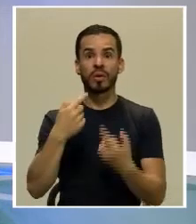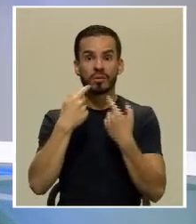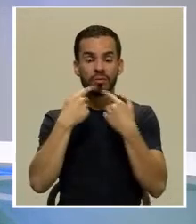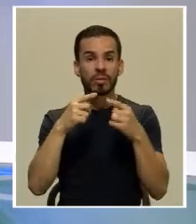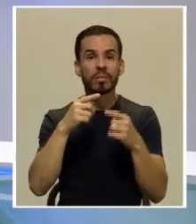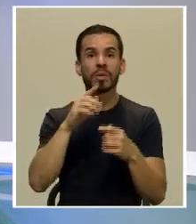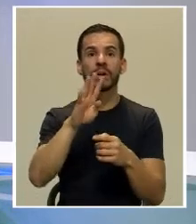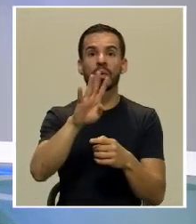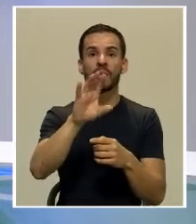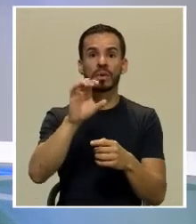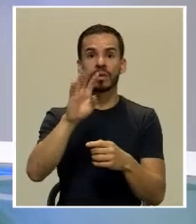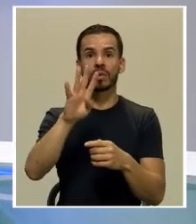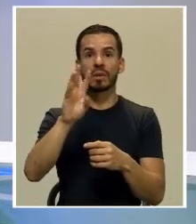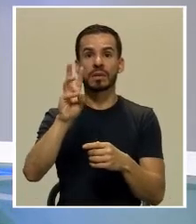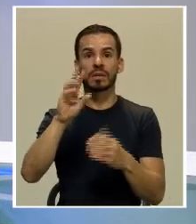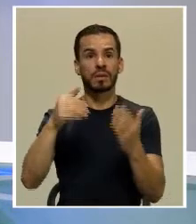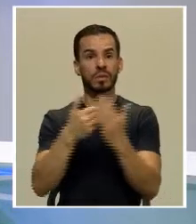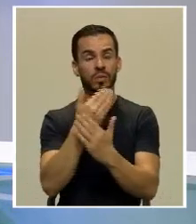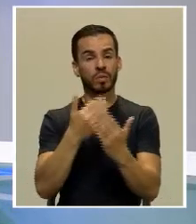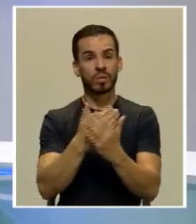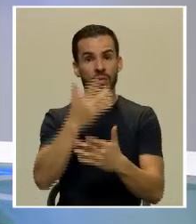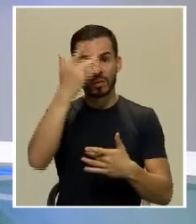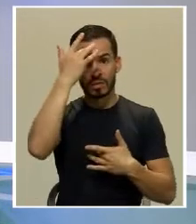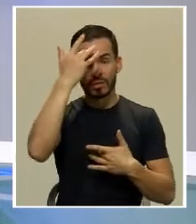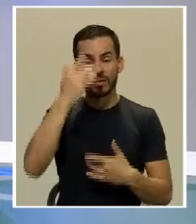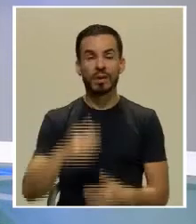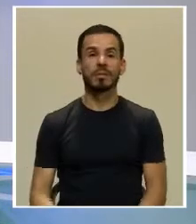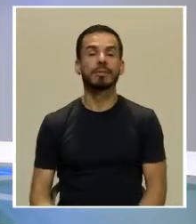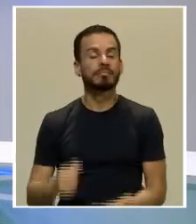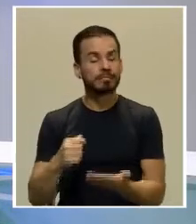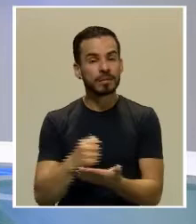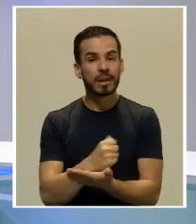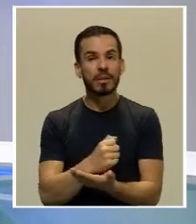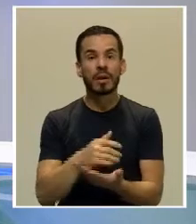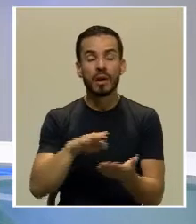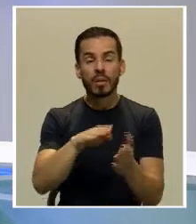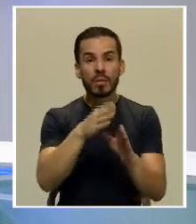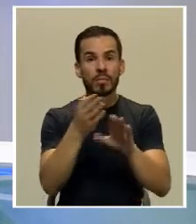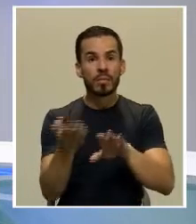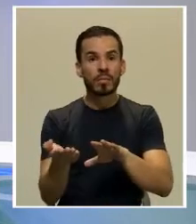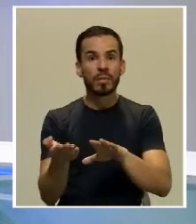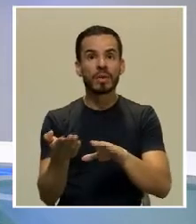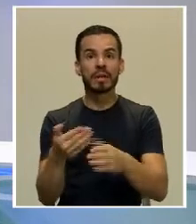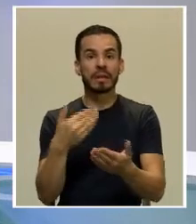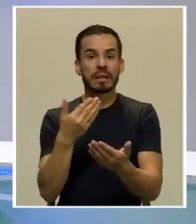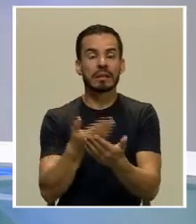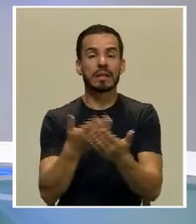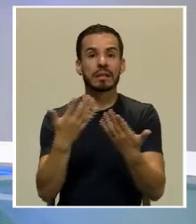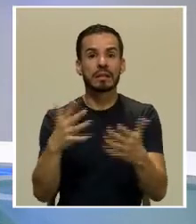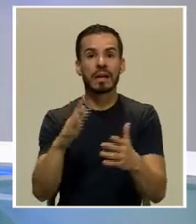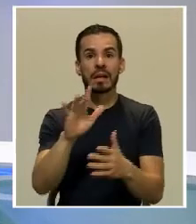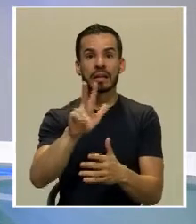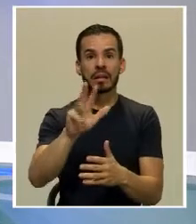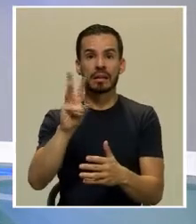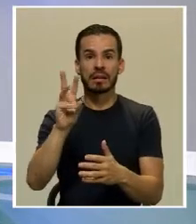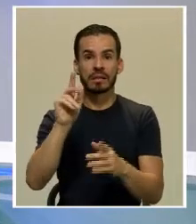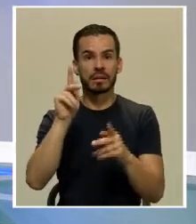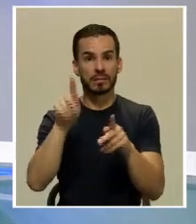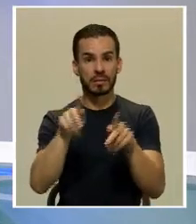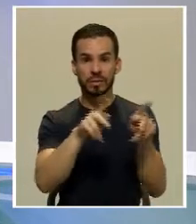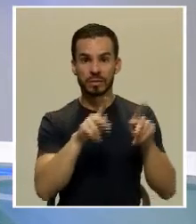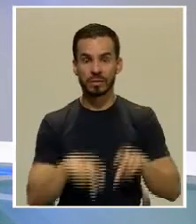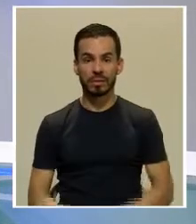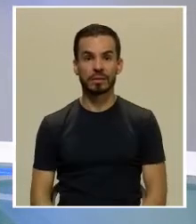reportan 446 nuevos casos y lamentablemente las muertes llegan ya a 36